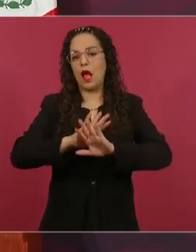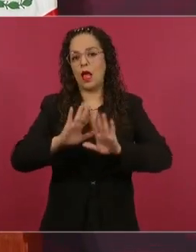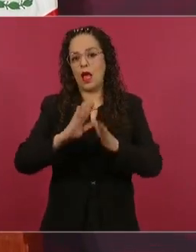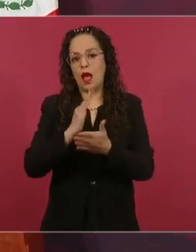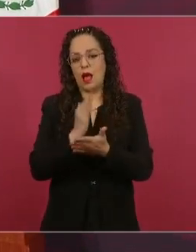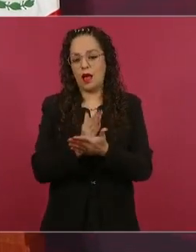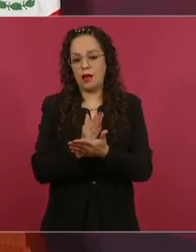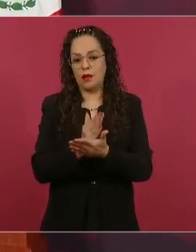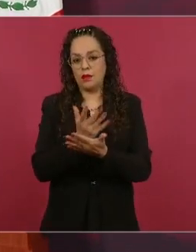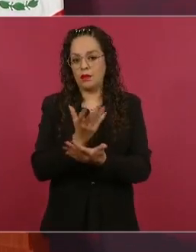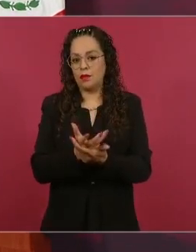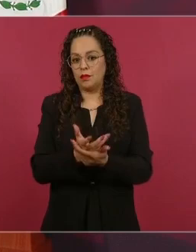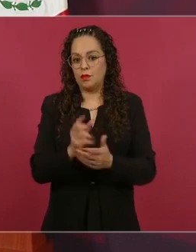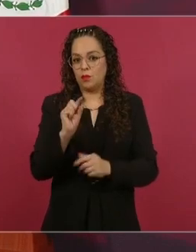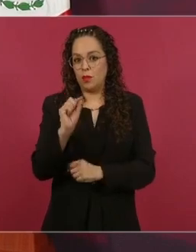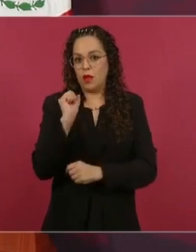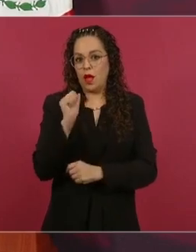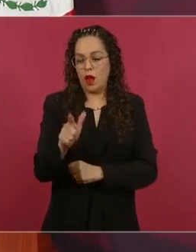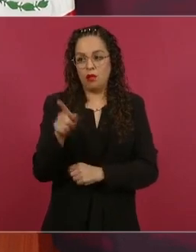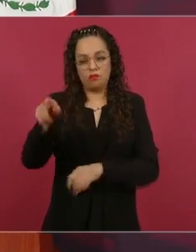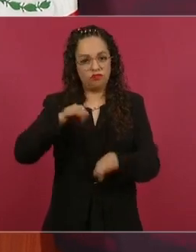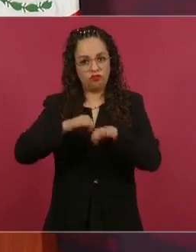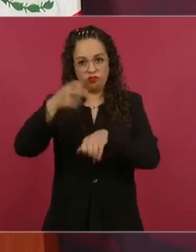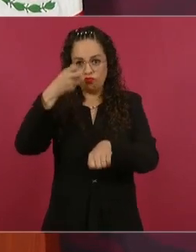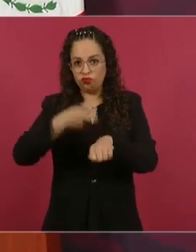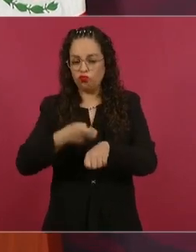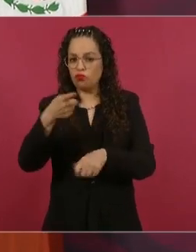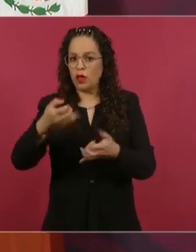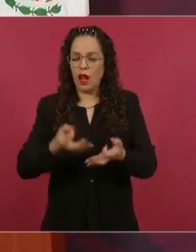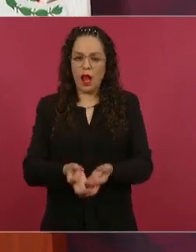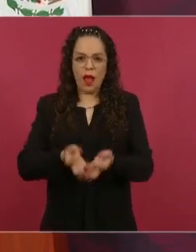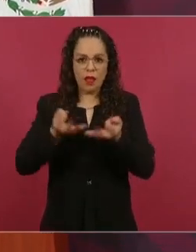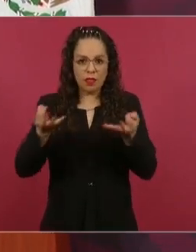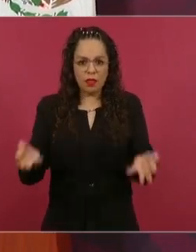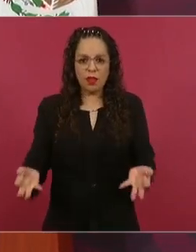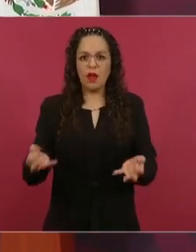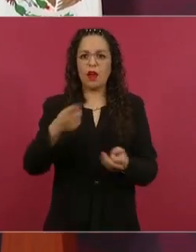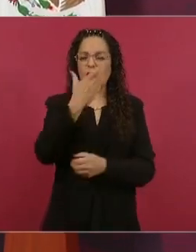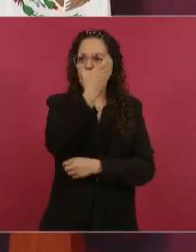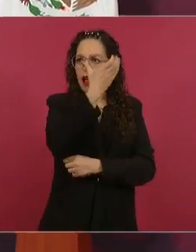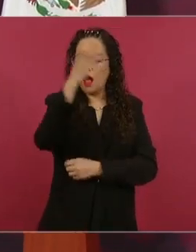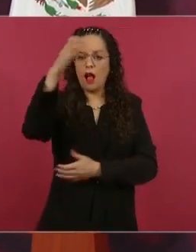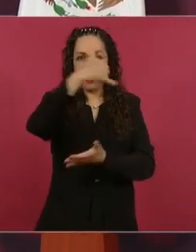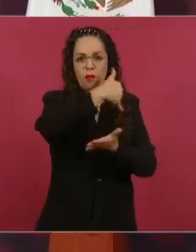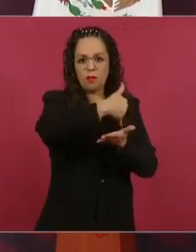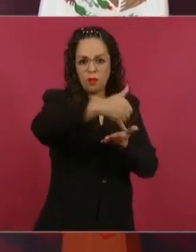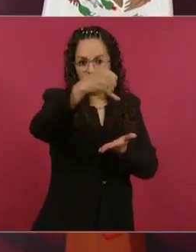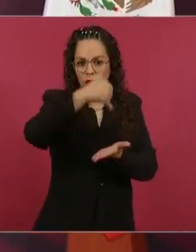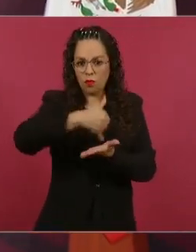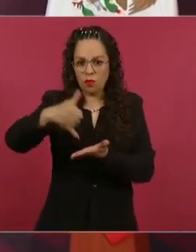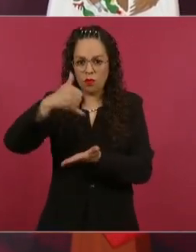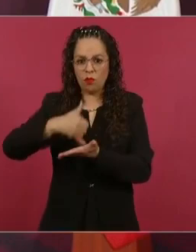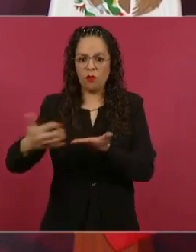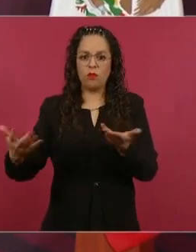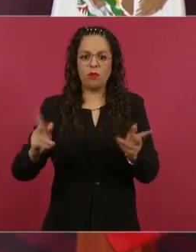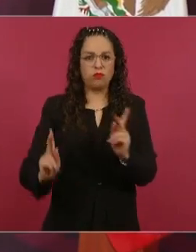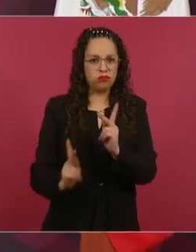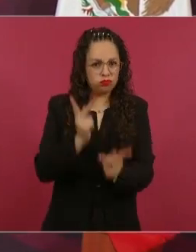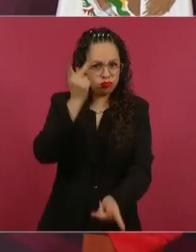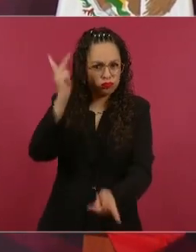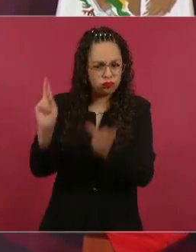en los campos y siembran hortalizas y a esta